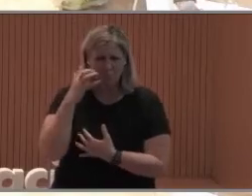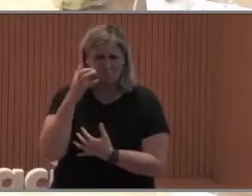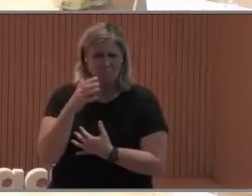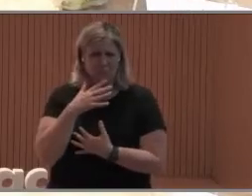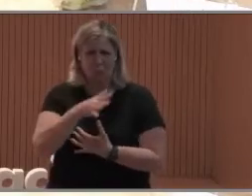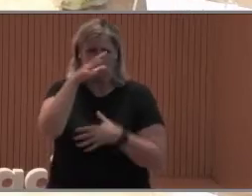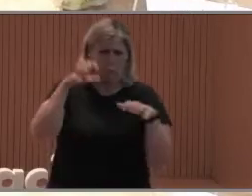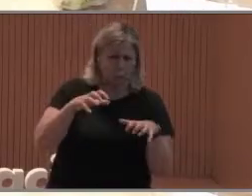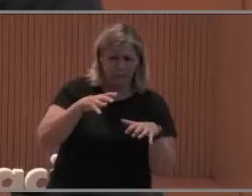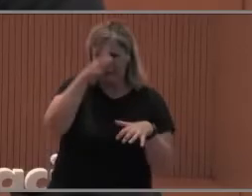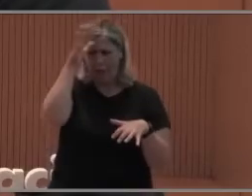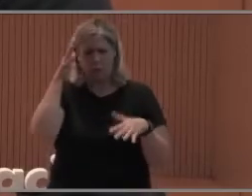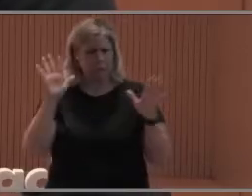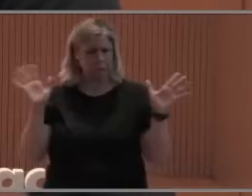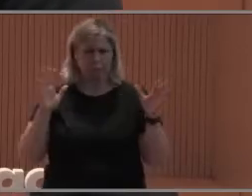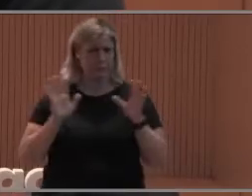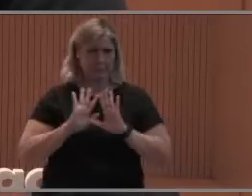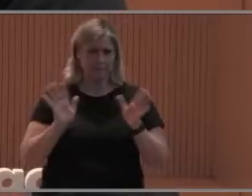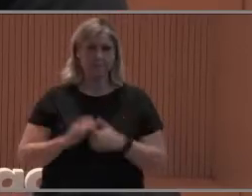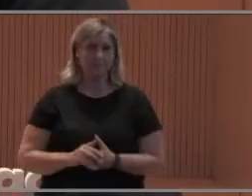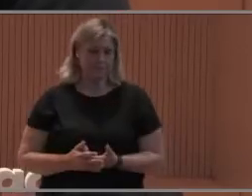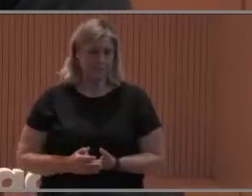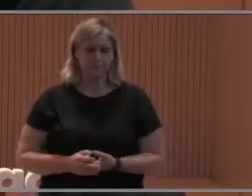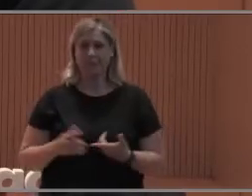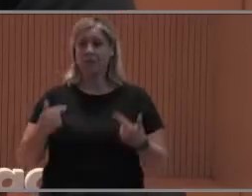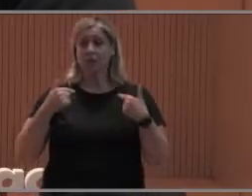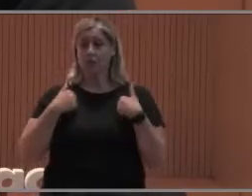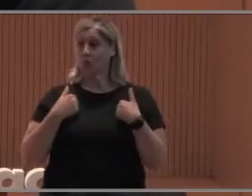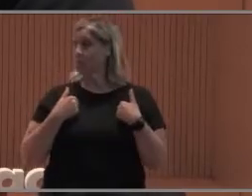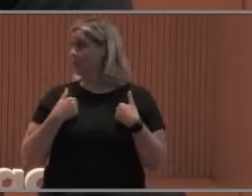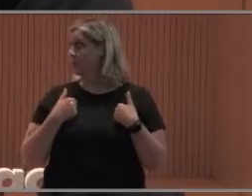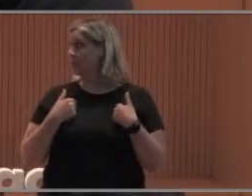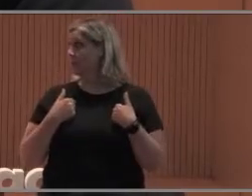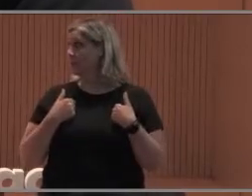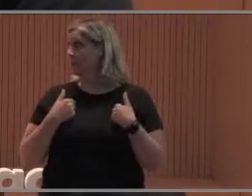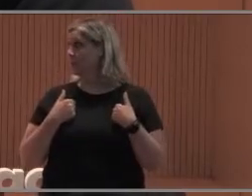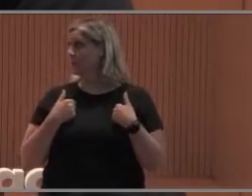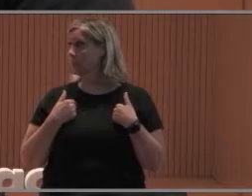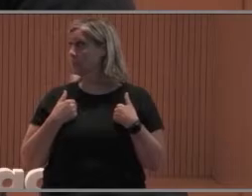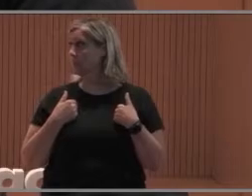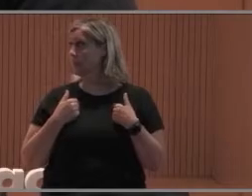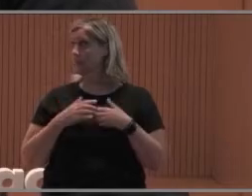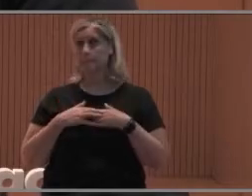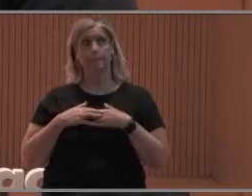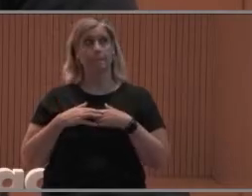aquí Jesús, pues voy a poner...